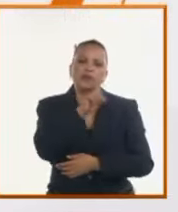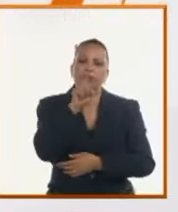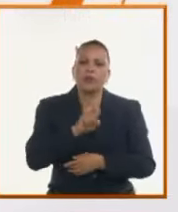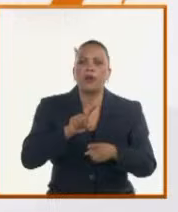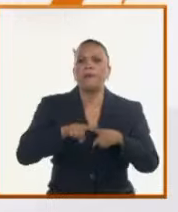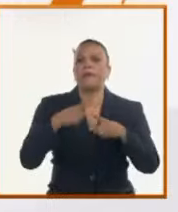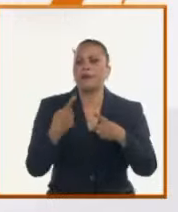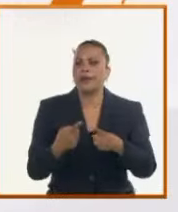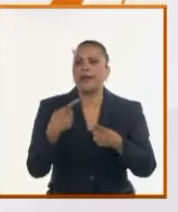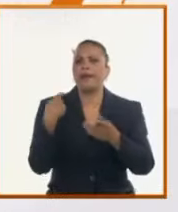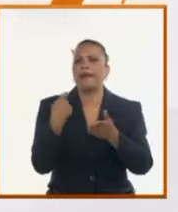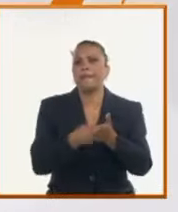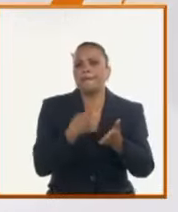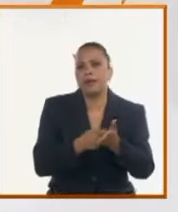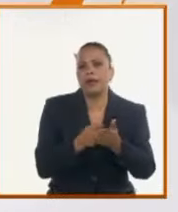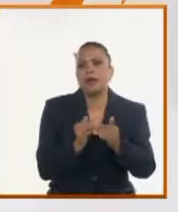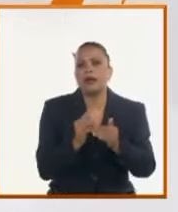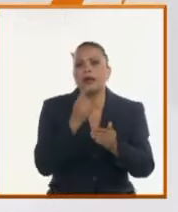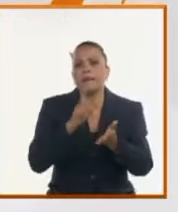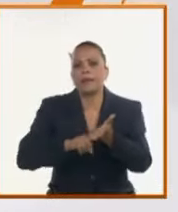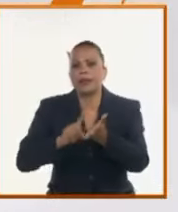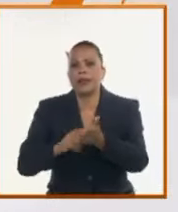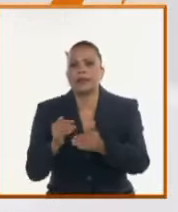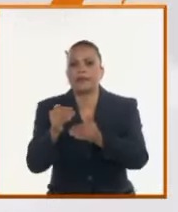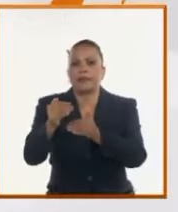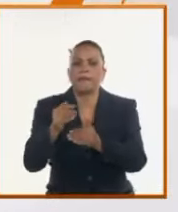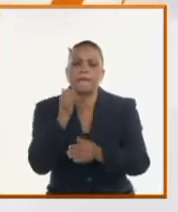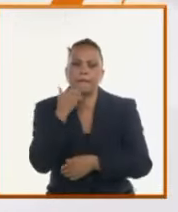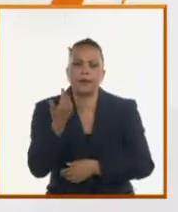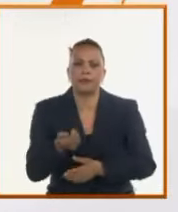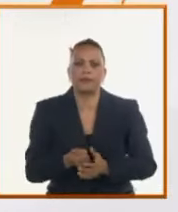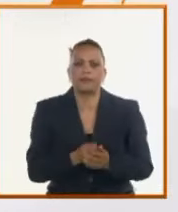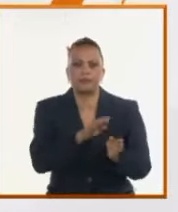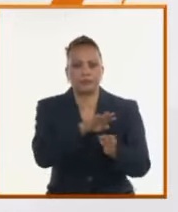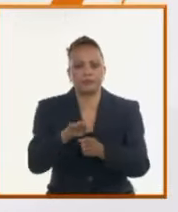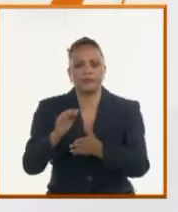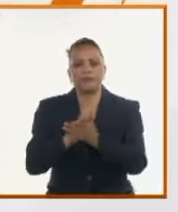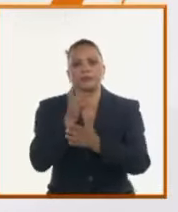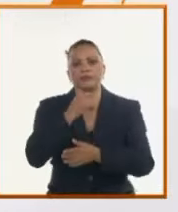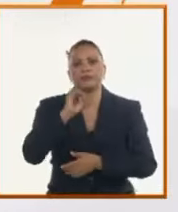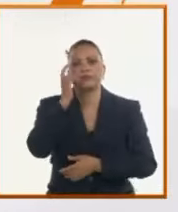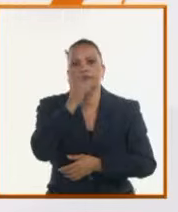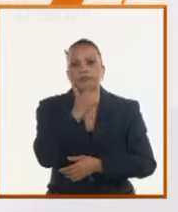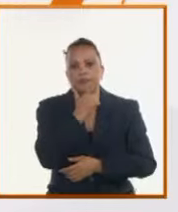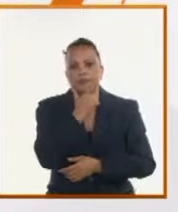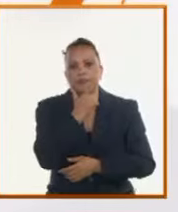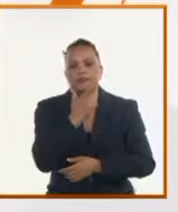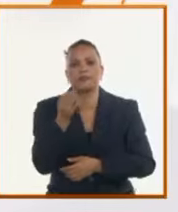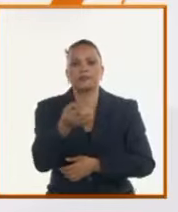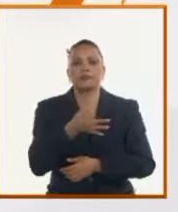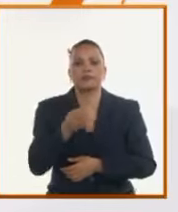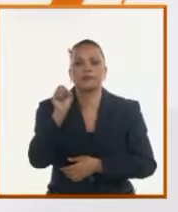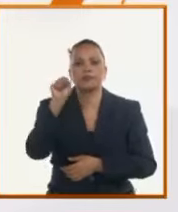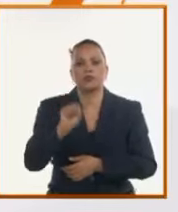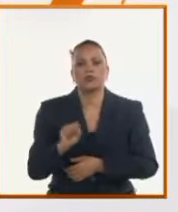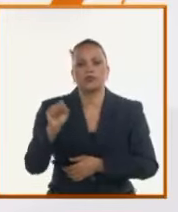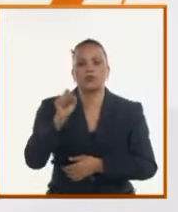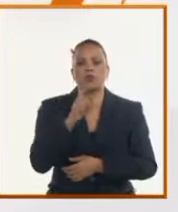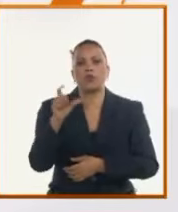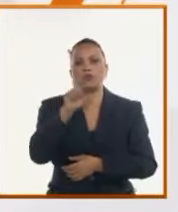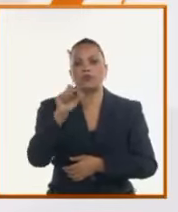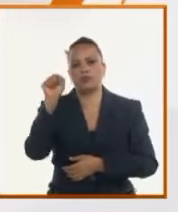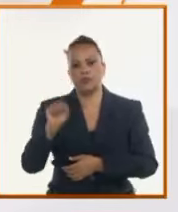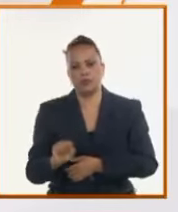esfuerzo poquito de parada marugenia Mauri de aquí del municipio de consolación del sur